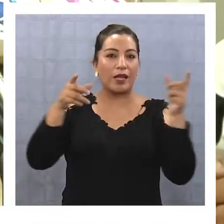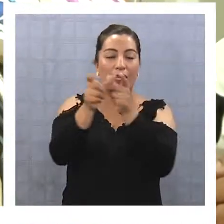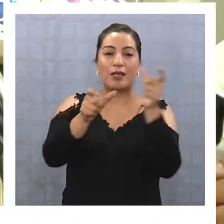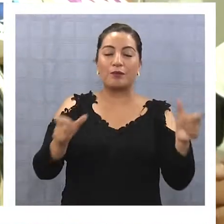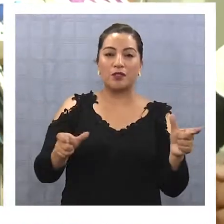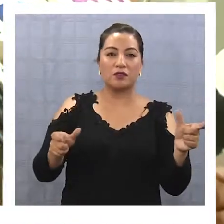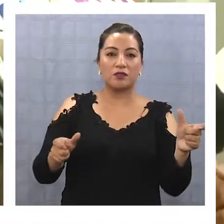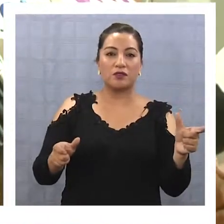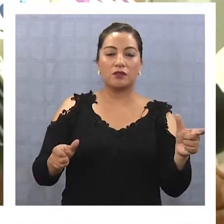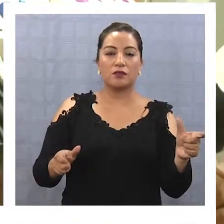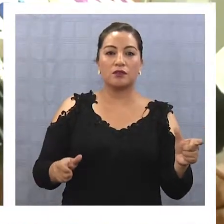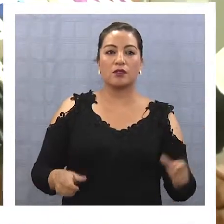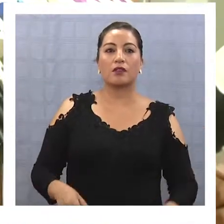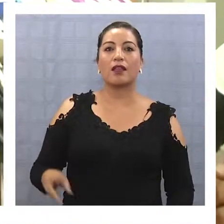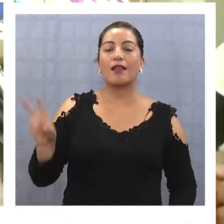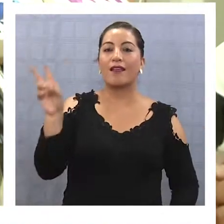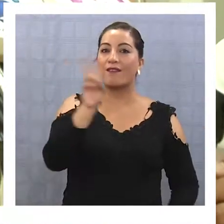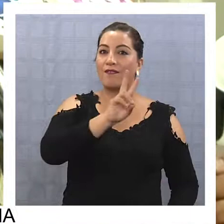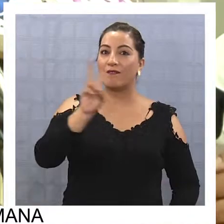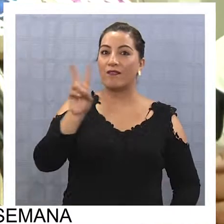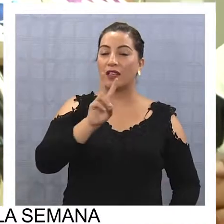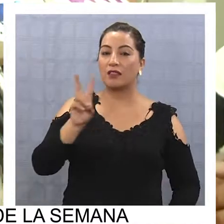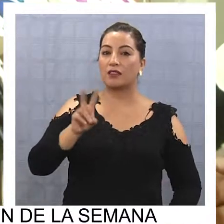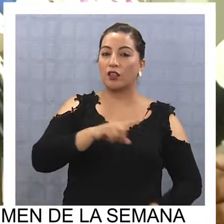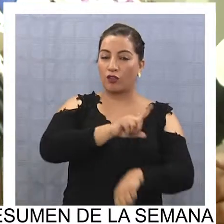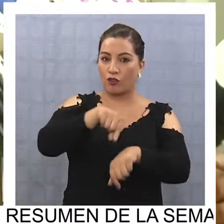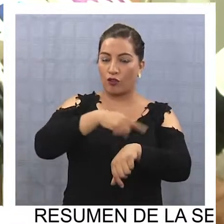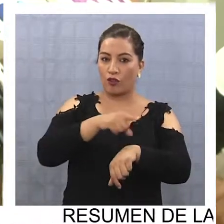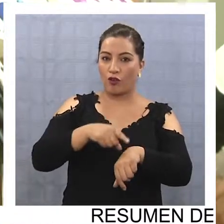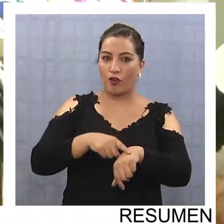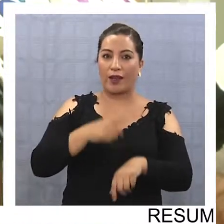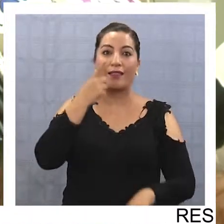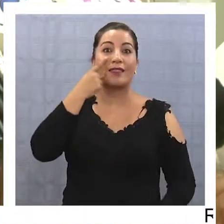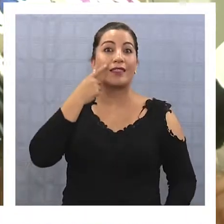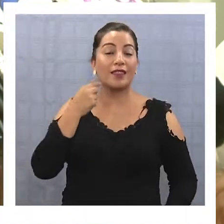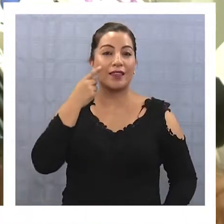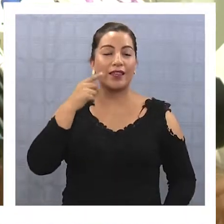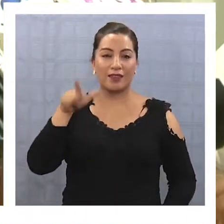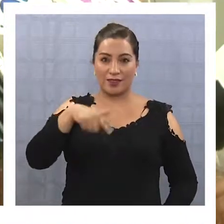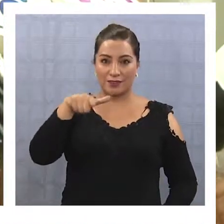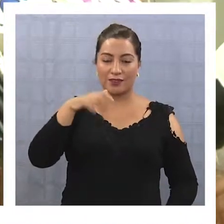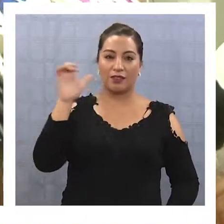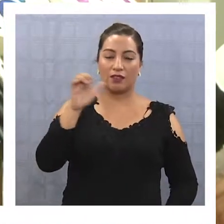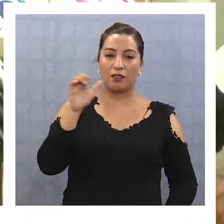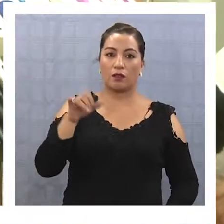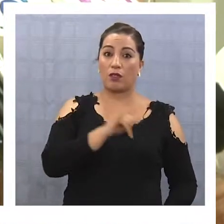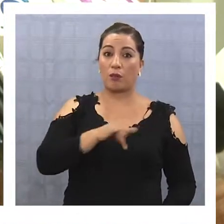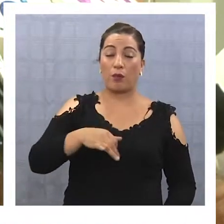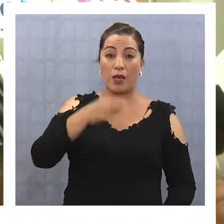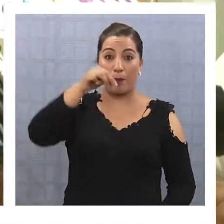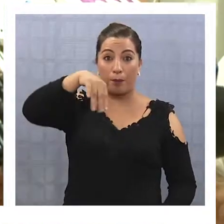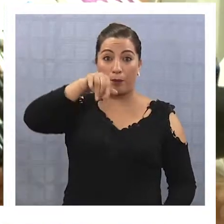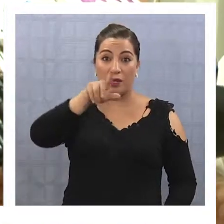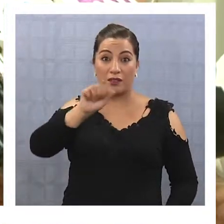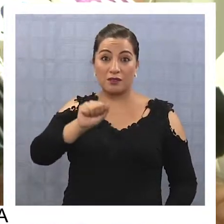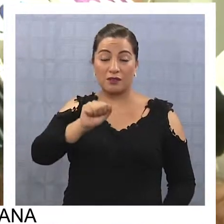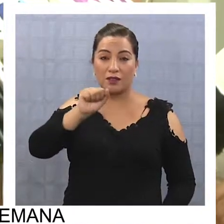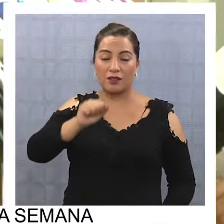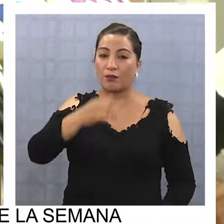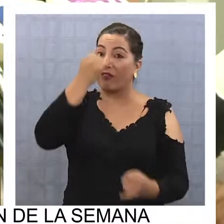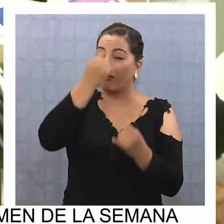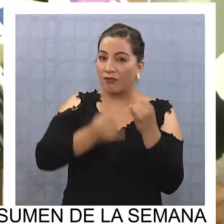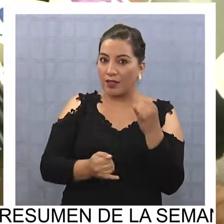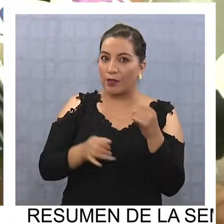asistentes en general a las 22 horas del día 17 de enero. Una vez terminada la misa, queremos ser claros en mencionar